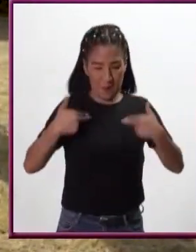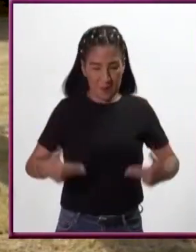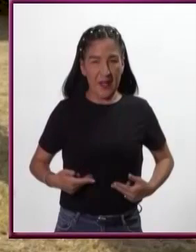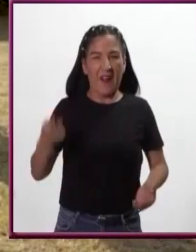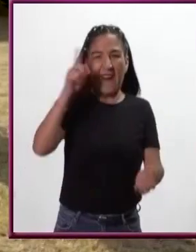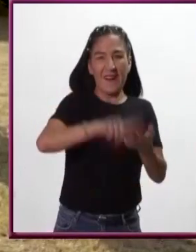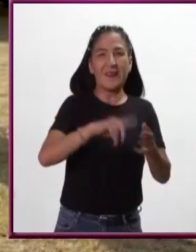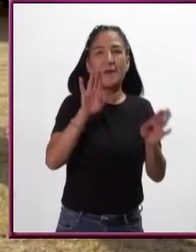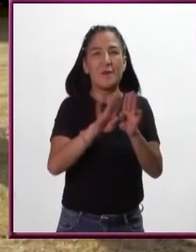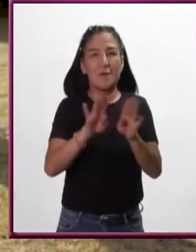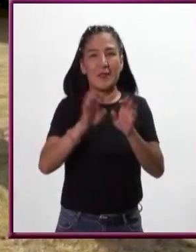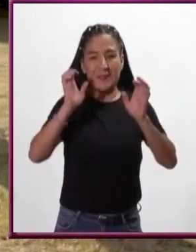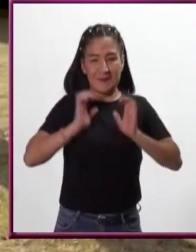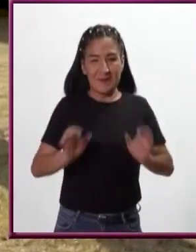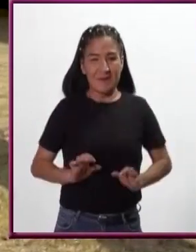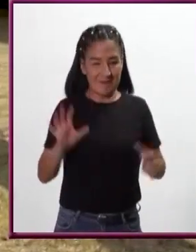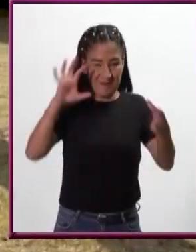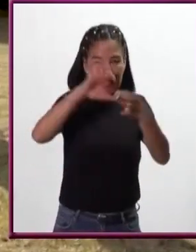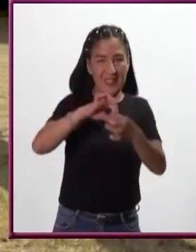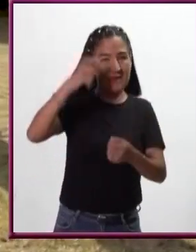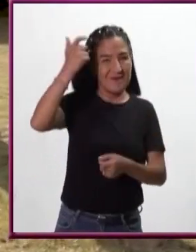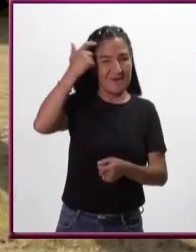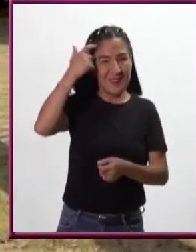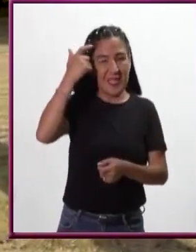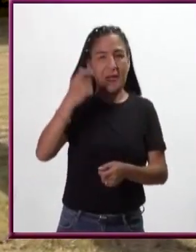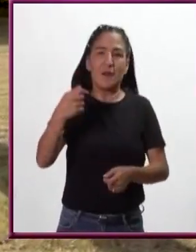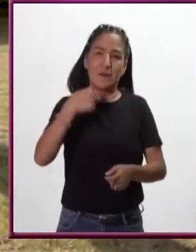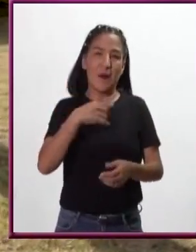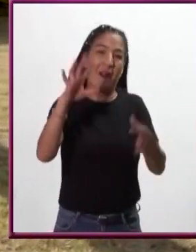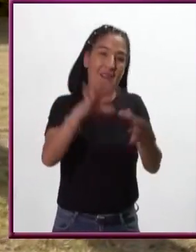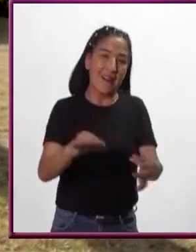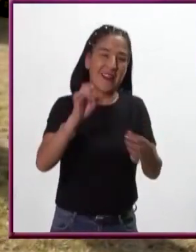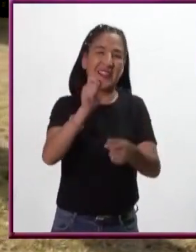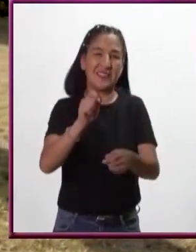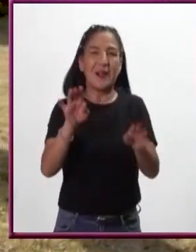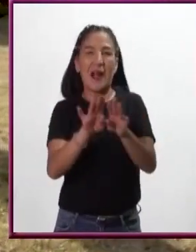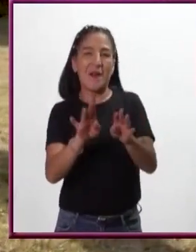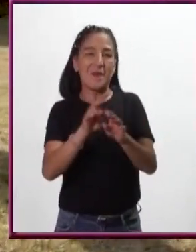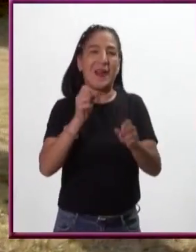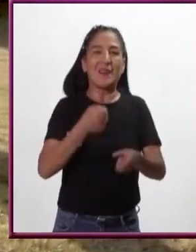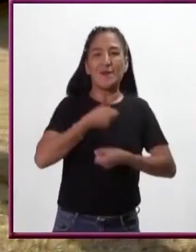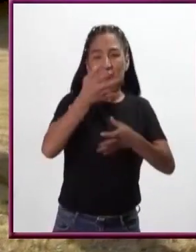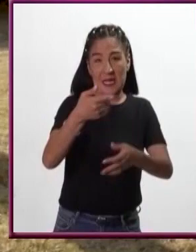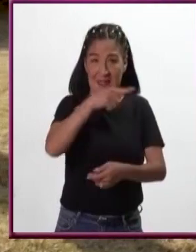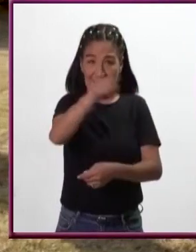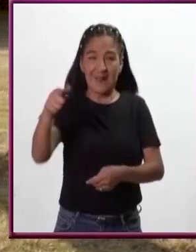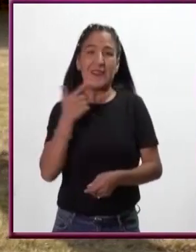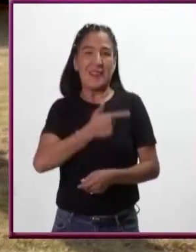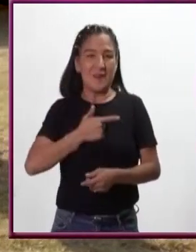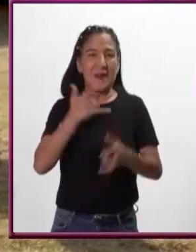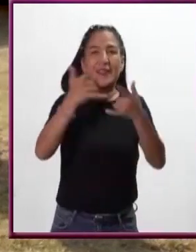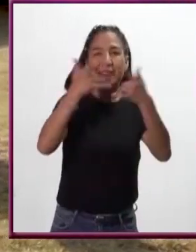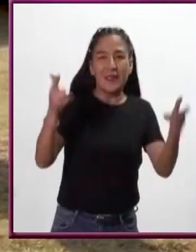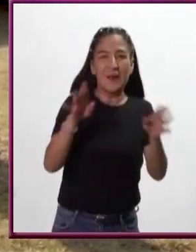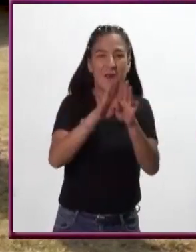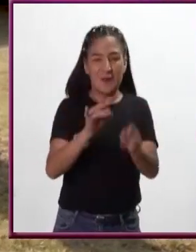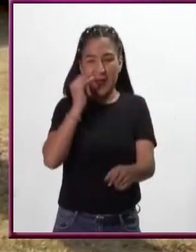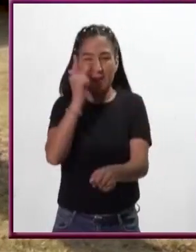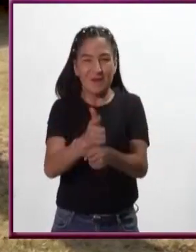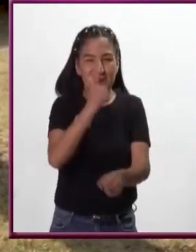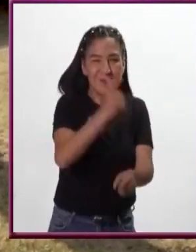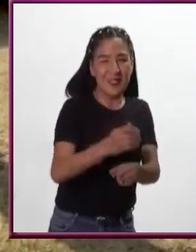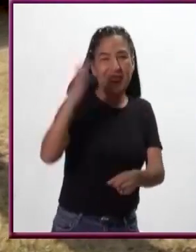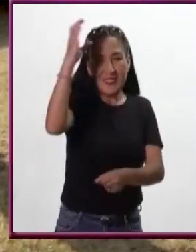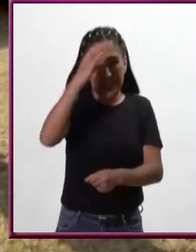los órganos sensoriales y su relación con el cerebro. No les quiero hacer muchos spoilers, pero si les gustan las historias de grandes